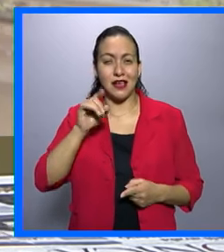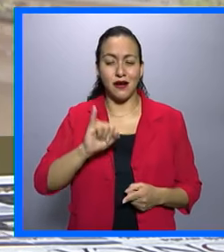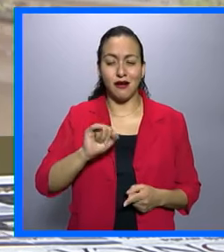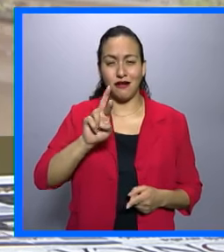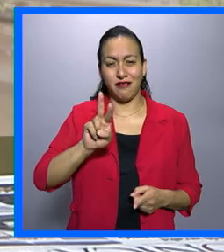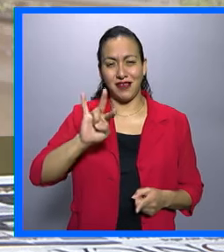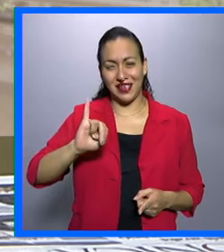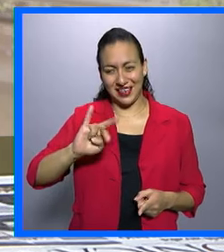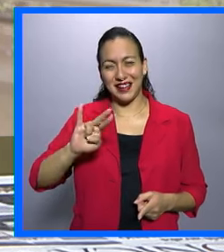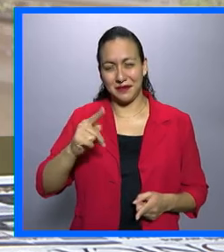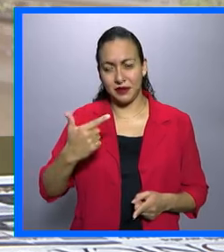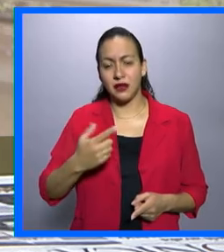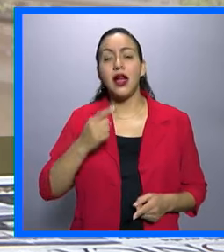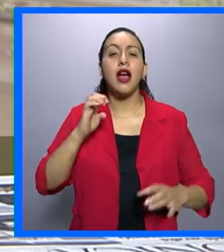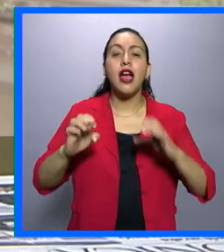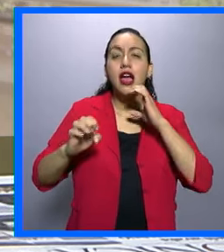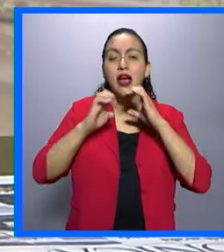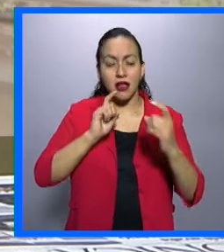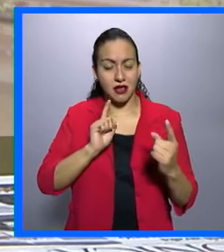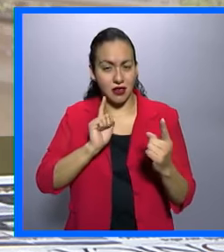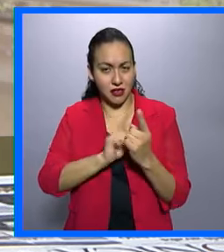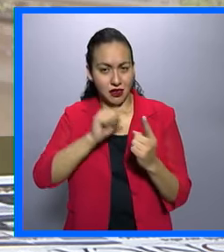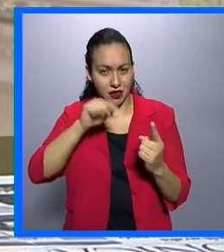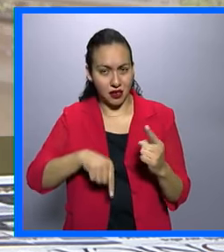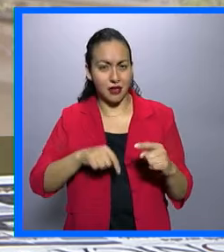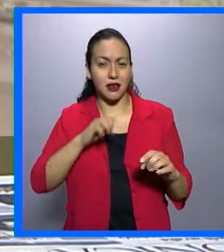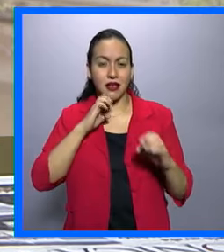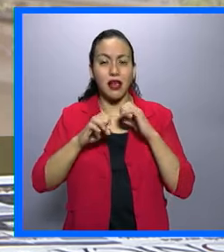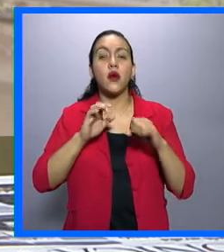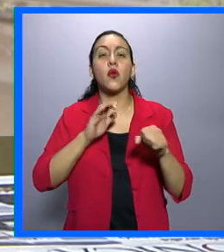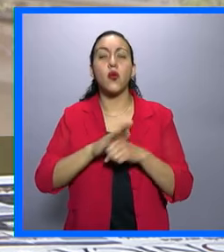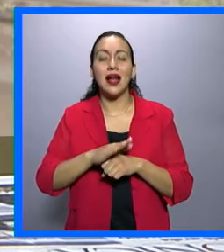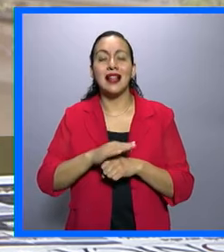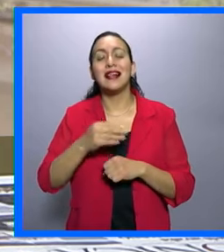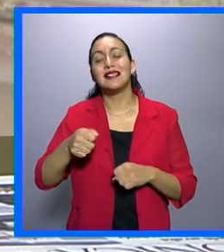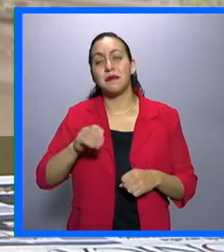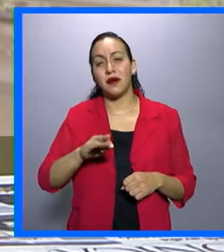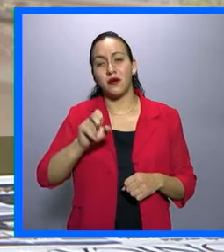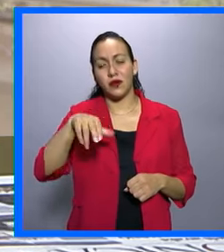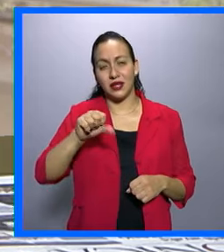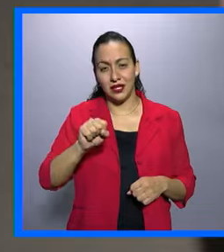Espinosa Betanzo, durante una entrevista para la plataforma de Buenas Fuentes.